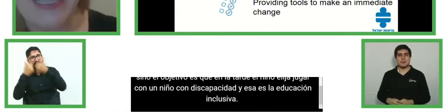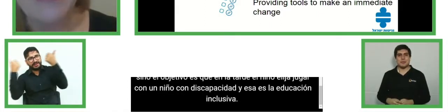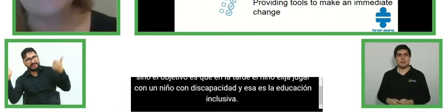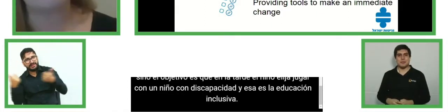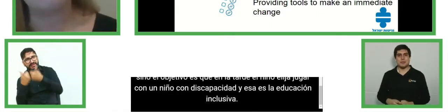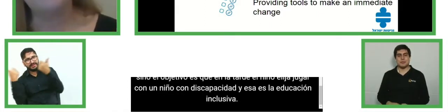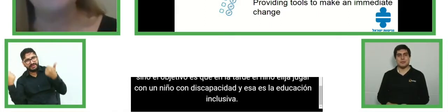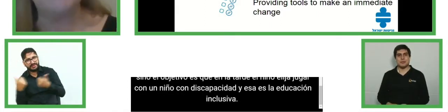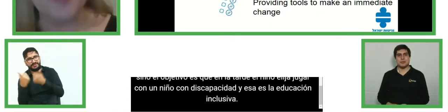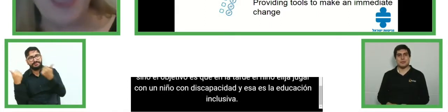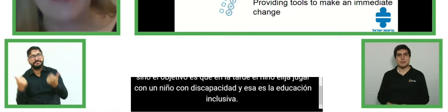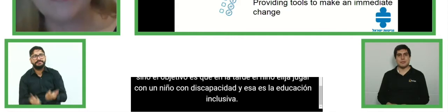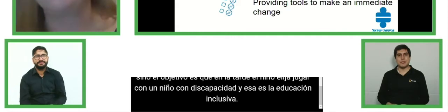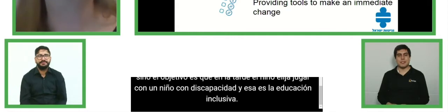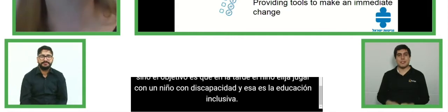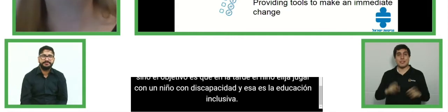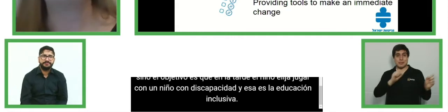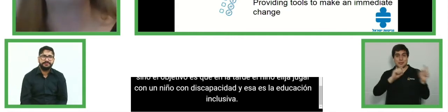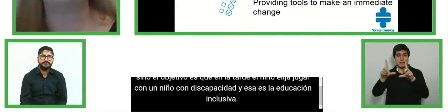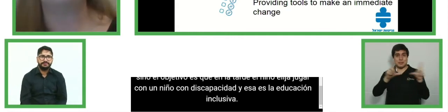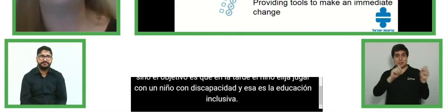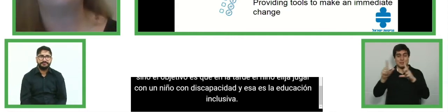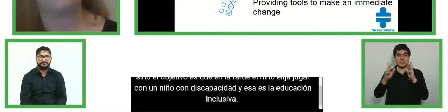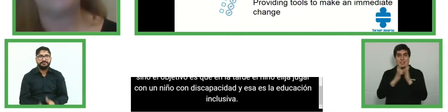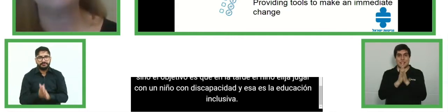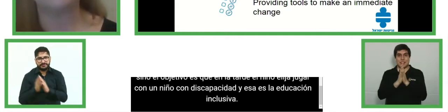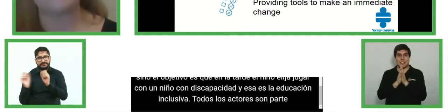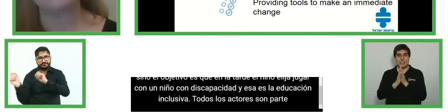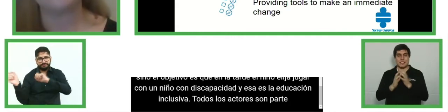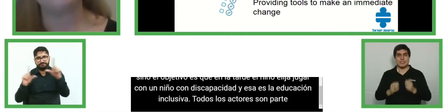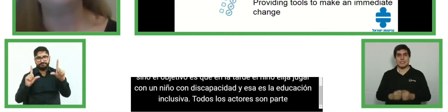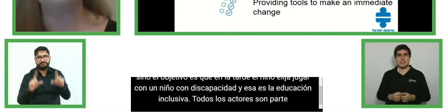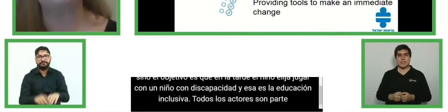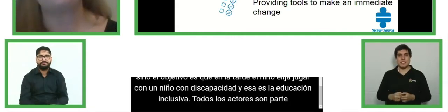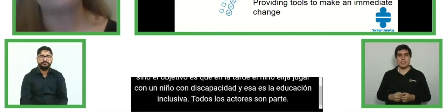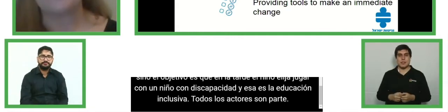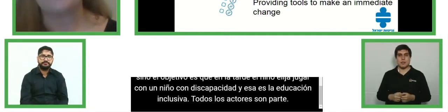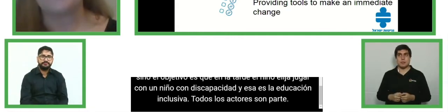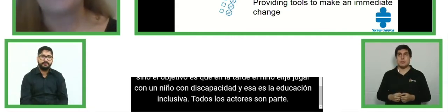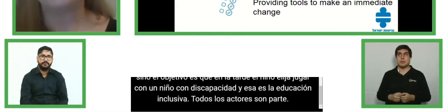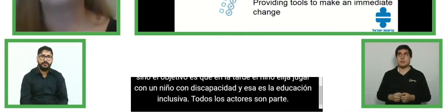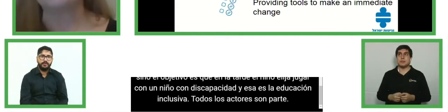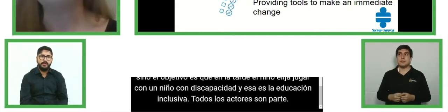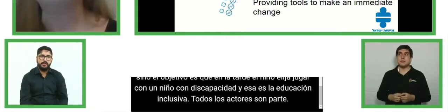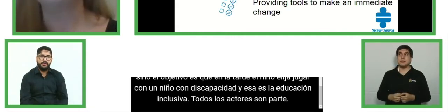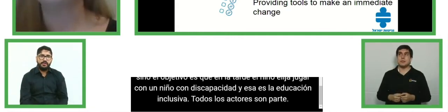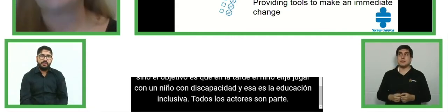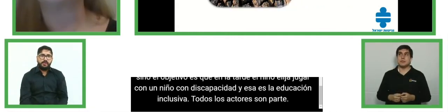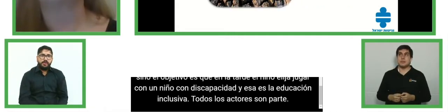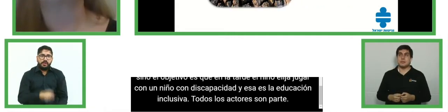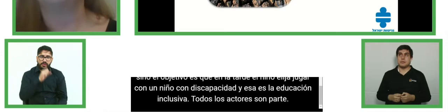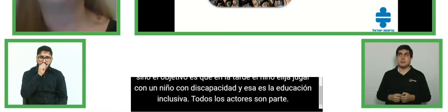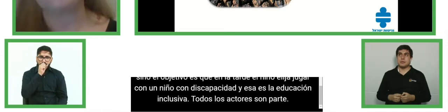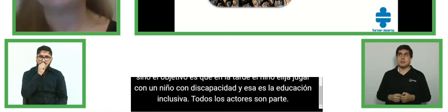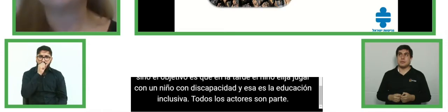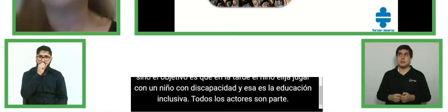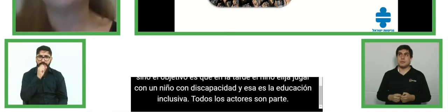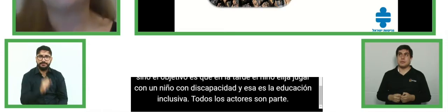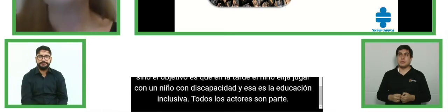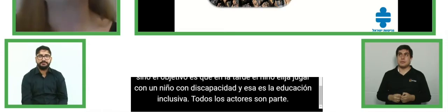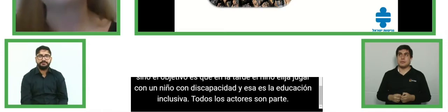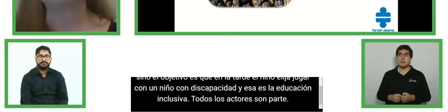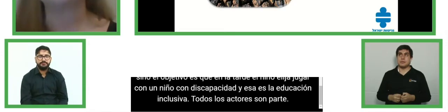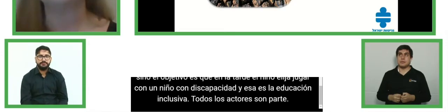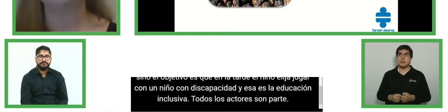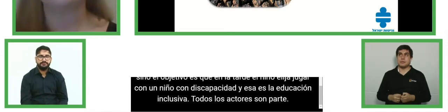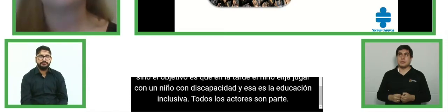Entonces, bueno, a la próxima, por favor, pasa a la próxima. ¿Cómo hacemos eso? Próxima, diapositiva, próxima.